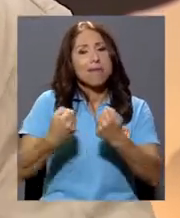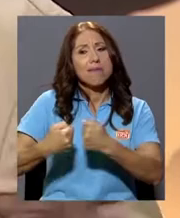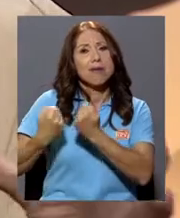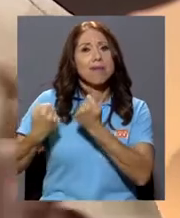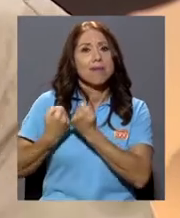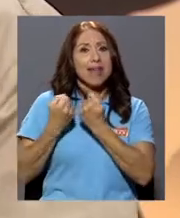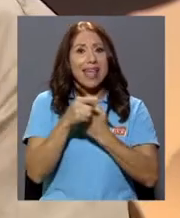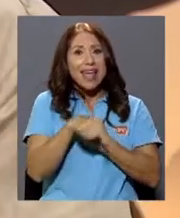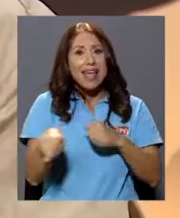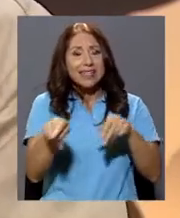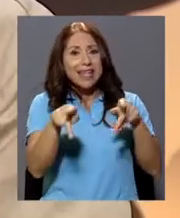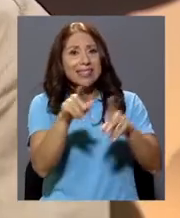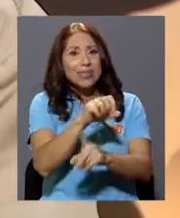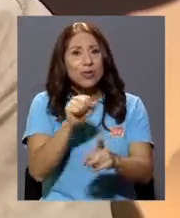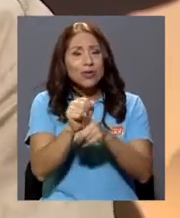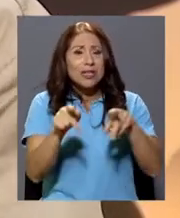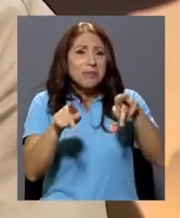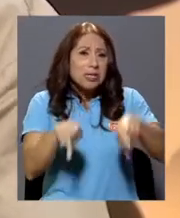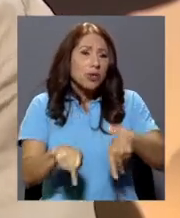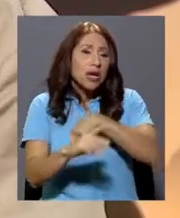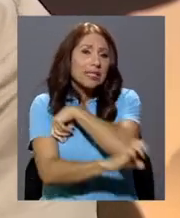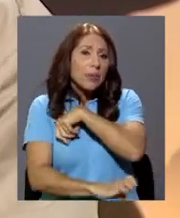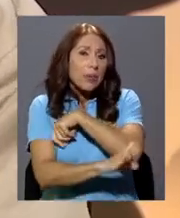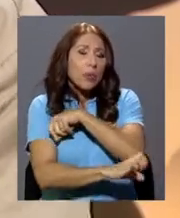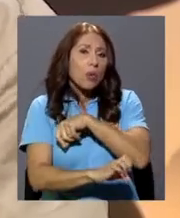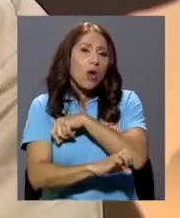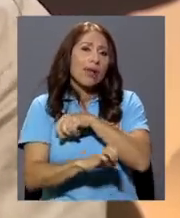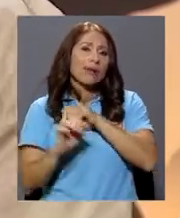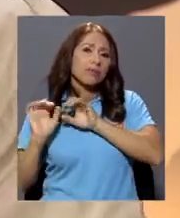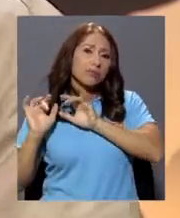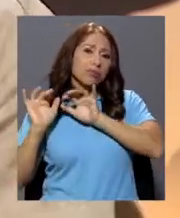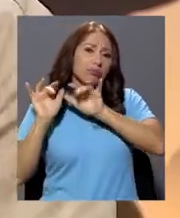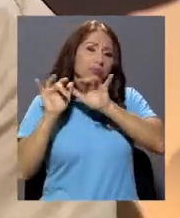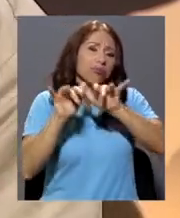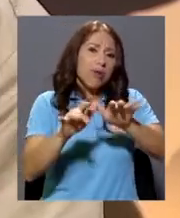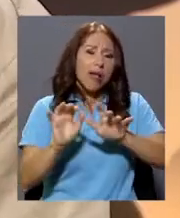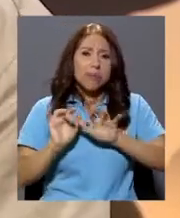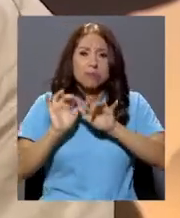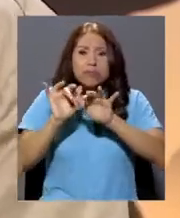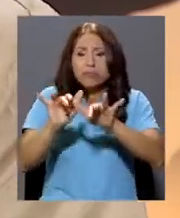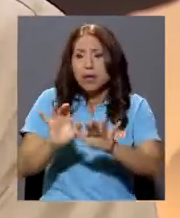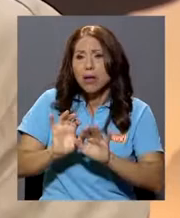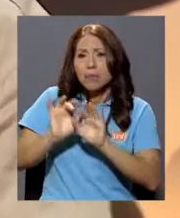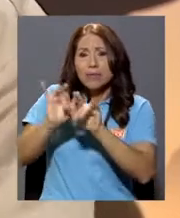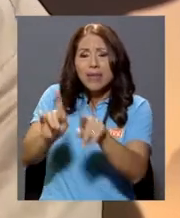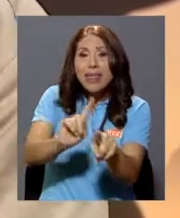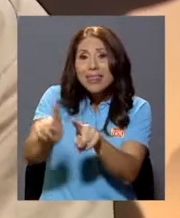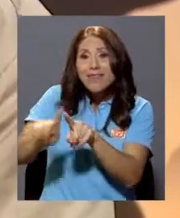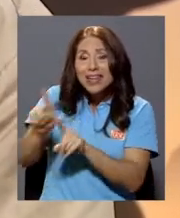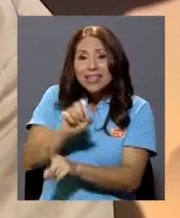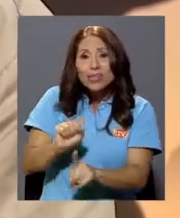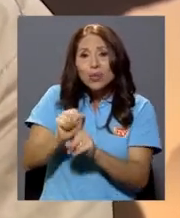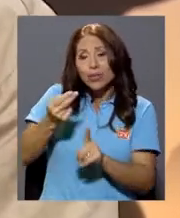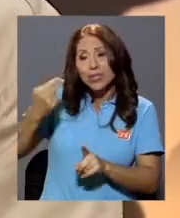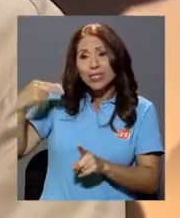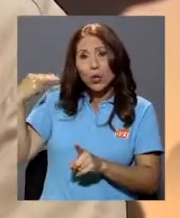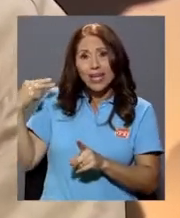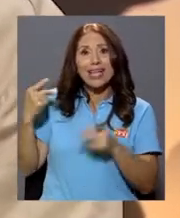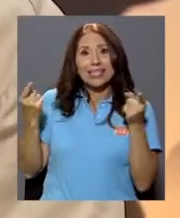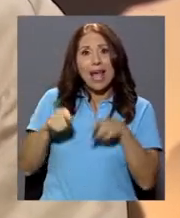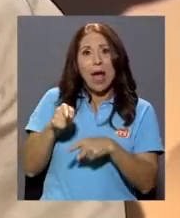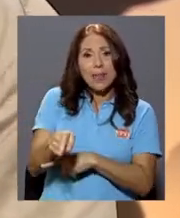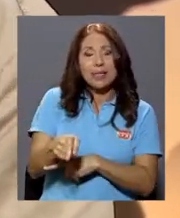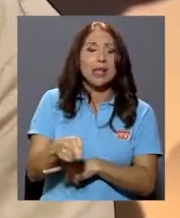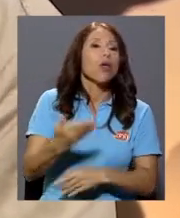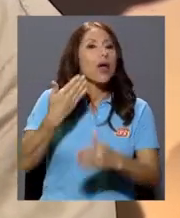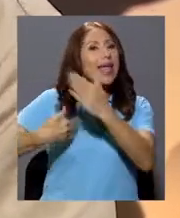de flujos de inmigrantes. En determinados momentos históricos ha habido determinadas situaciones que ha provocado flujos importantes. En su momento fue